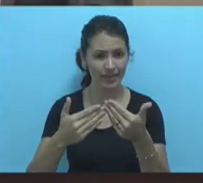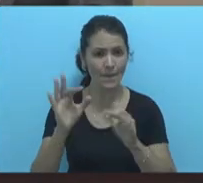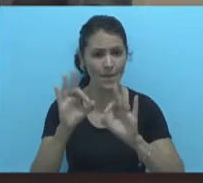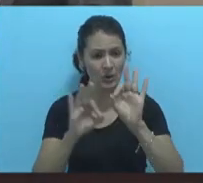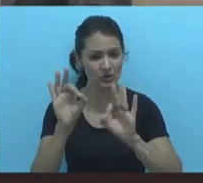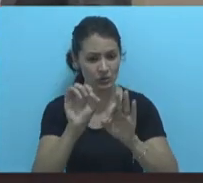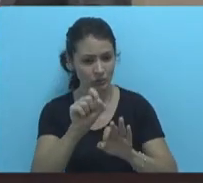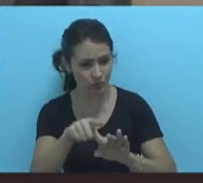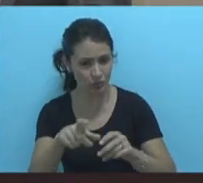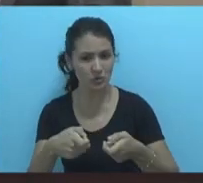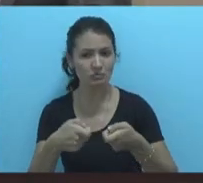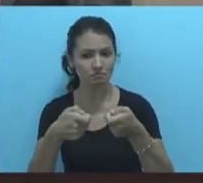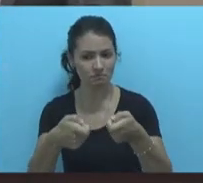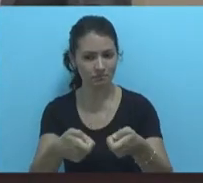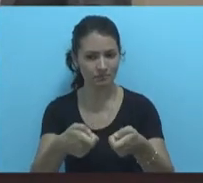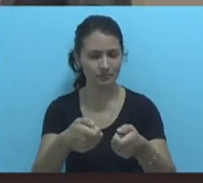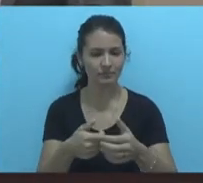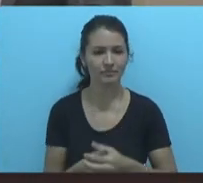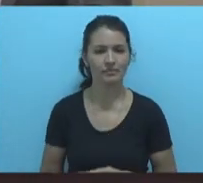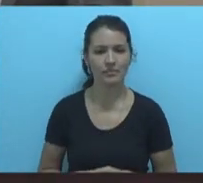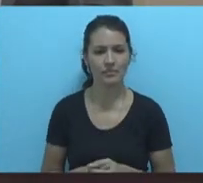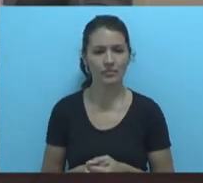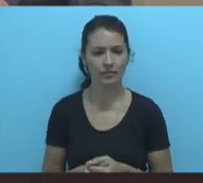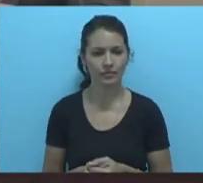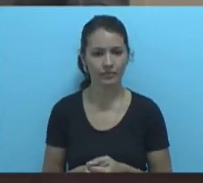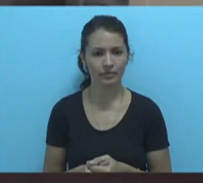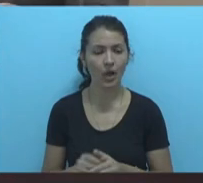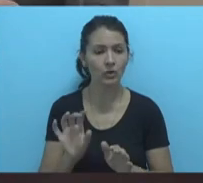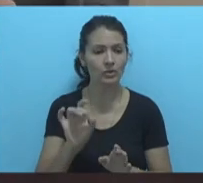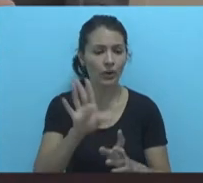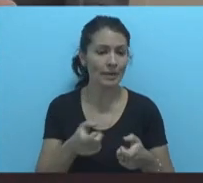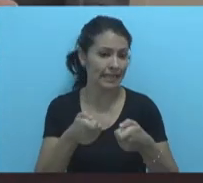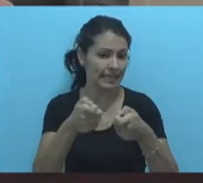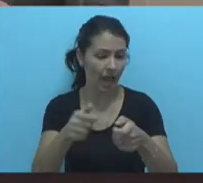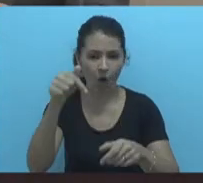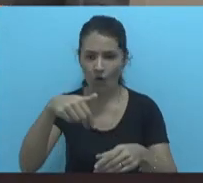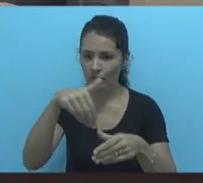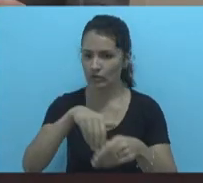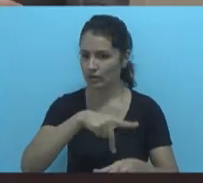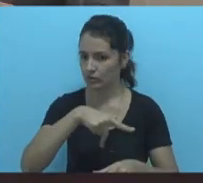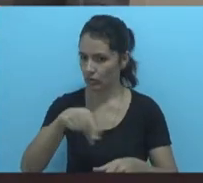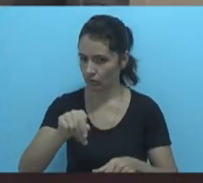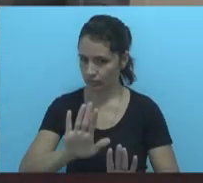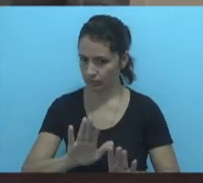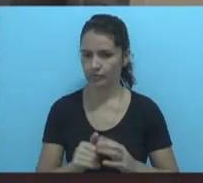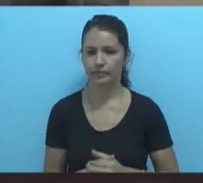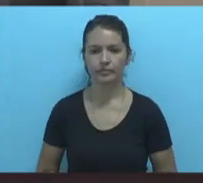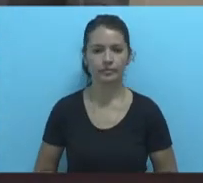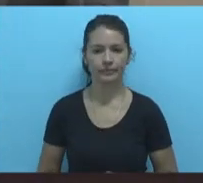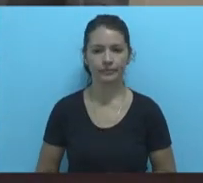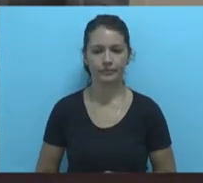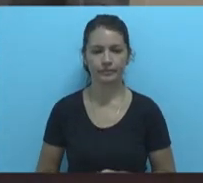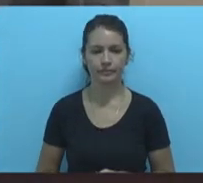de proyectos, de aquellos proyectos que solo van a solicitar el ingreso y que no van a pedir tratamiento sobre